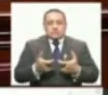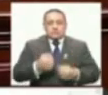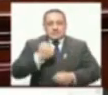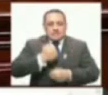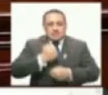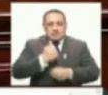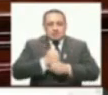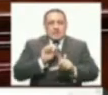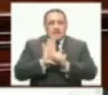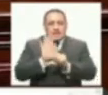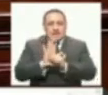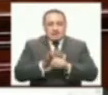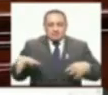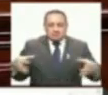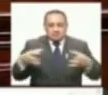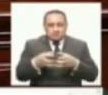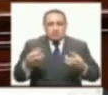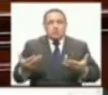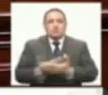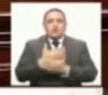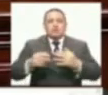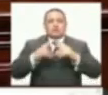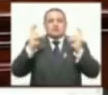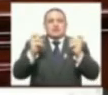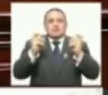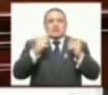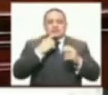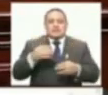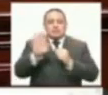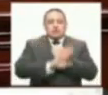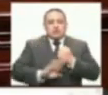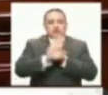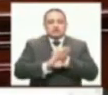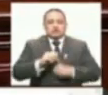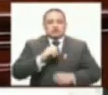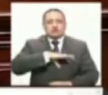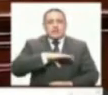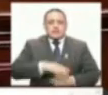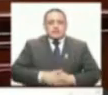ejecutiva legislativa para la creación de un nuevo sistema de protección social.